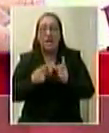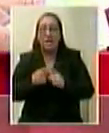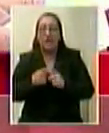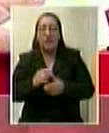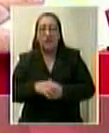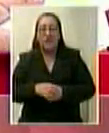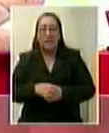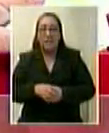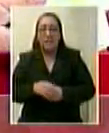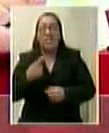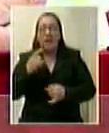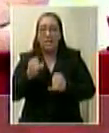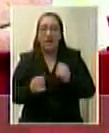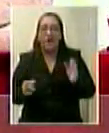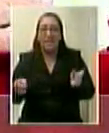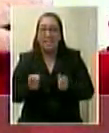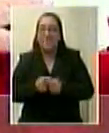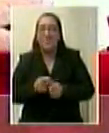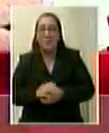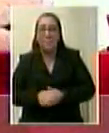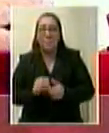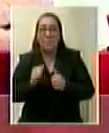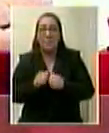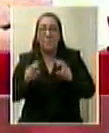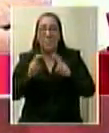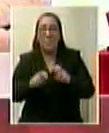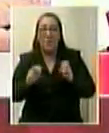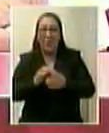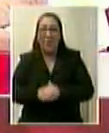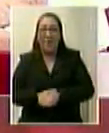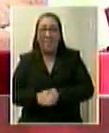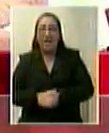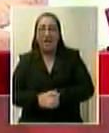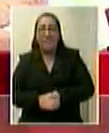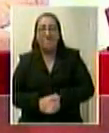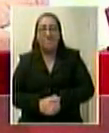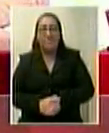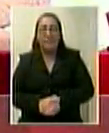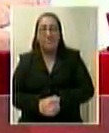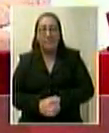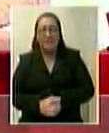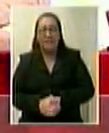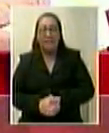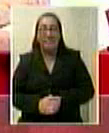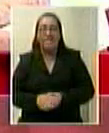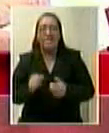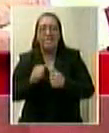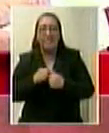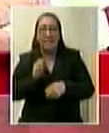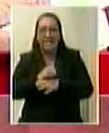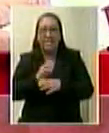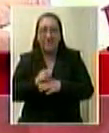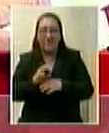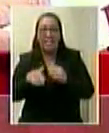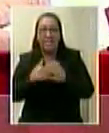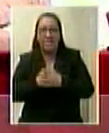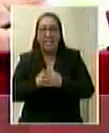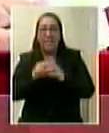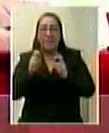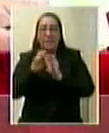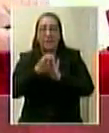tanto, se concluye que del análisis y estudio de la presente denuncia constitucional se recomienda a la Subcomisión de